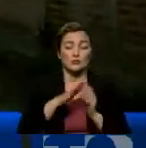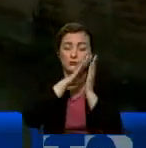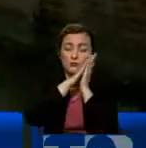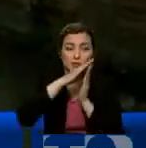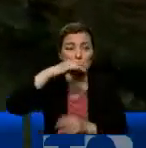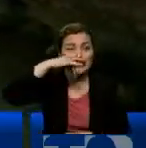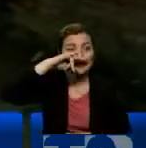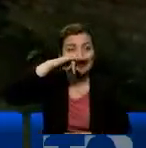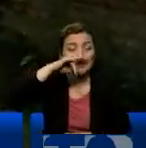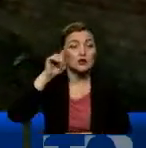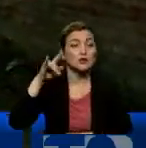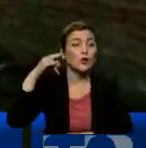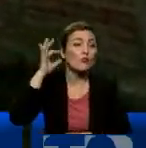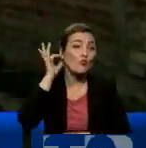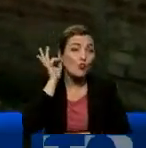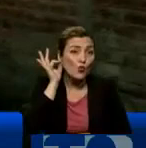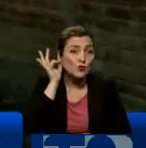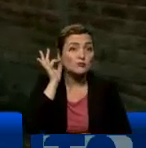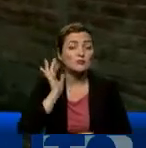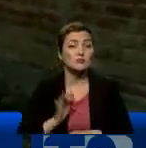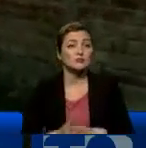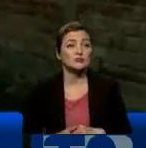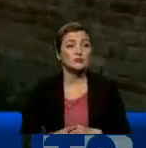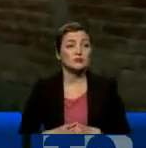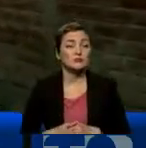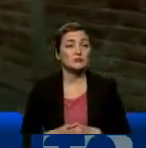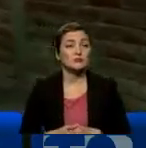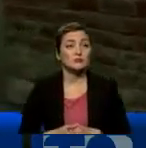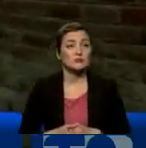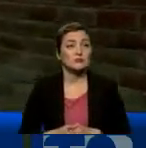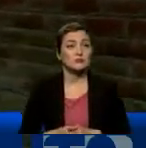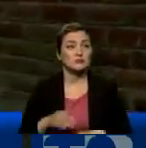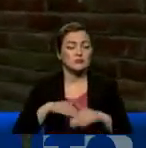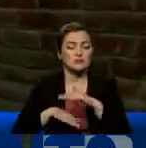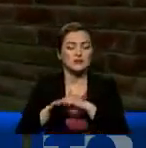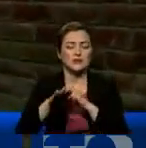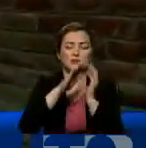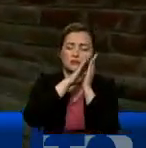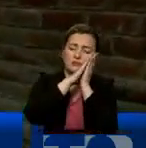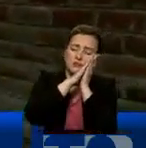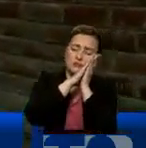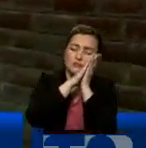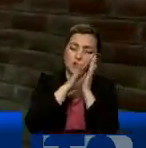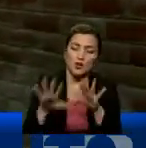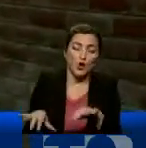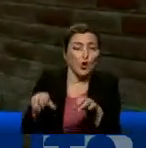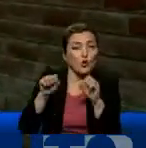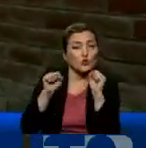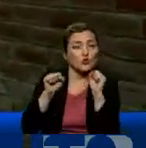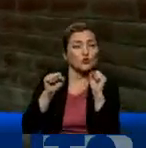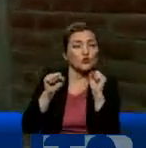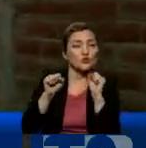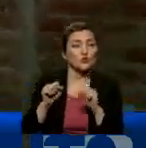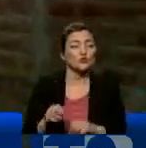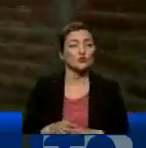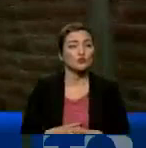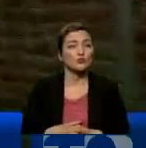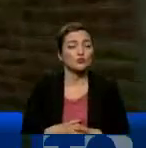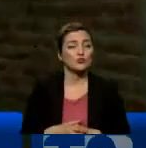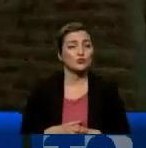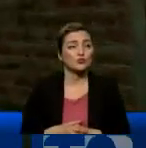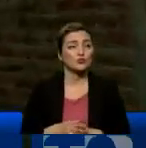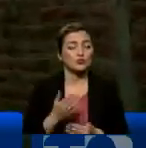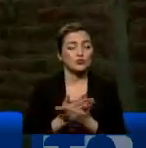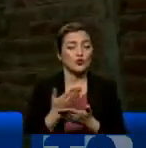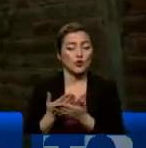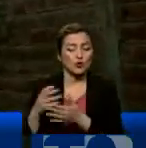con niños, mujeres, y pasan aquí la noche con sus cobijas, con sus